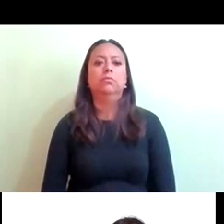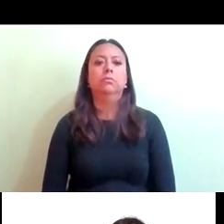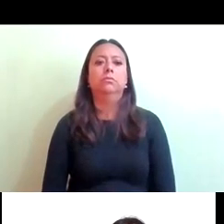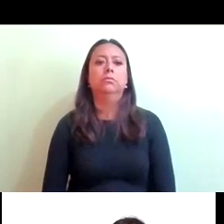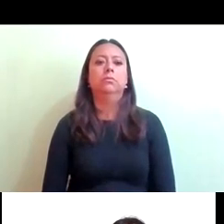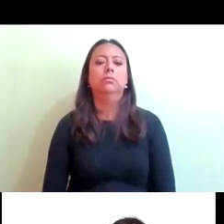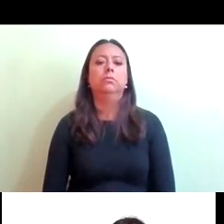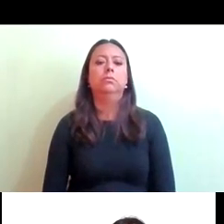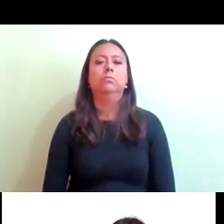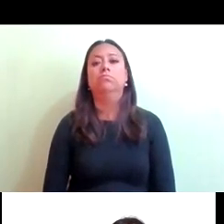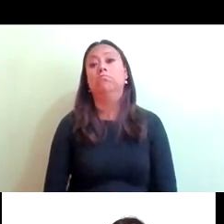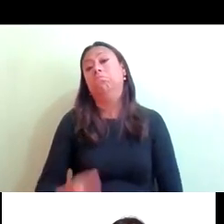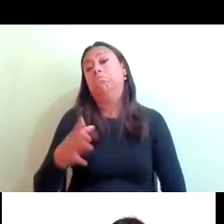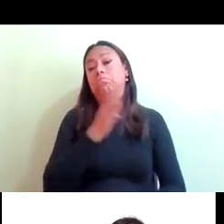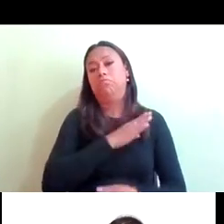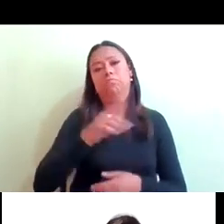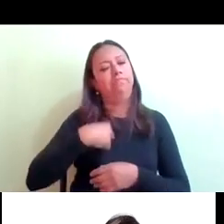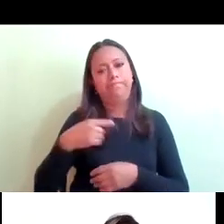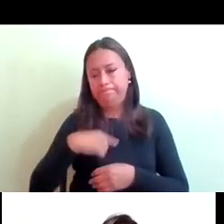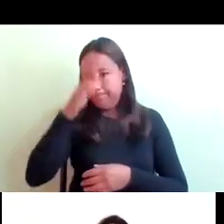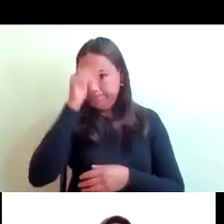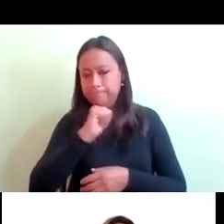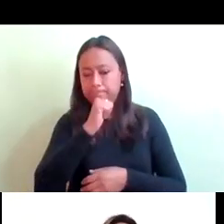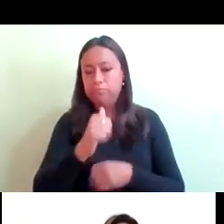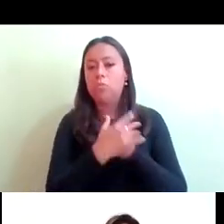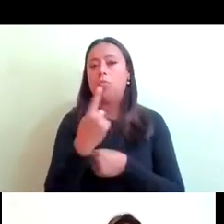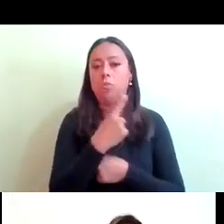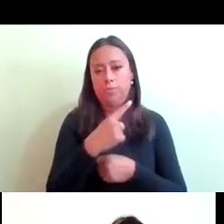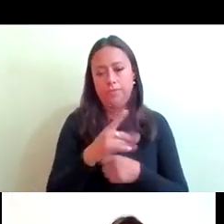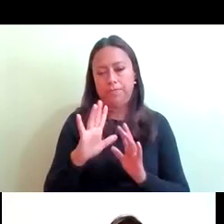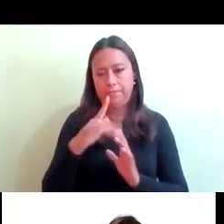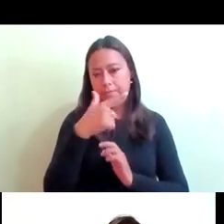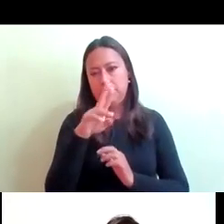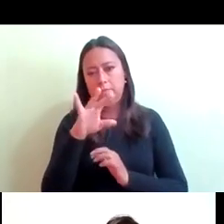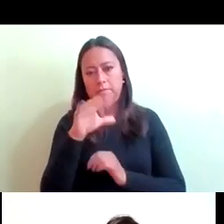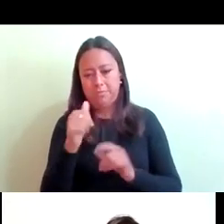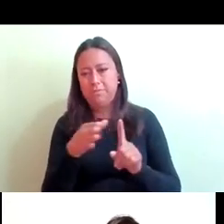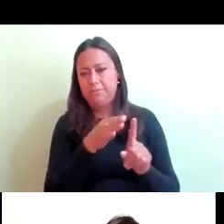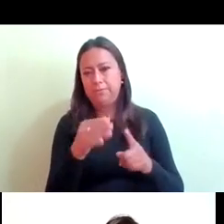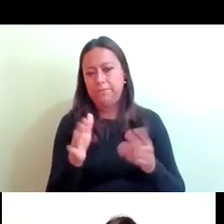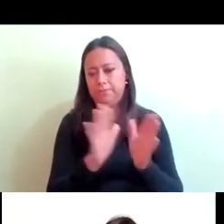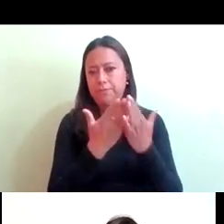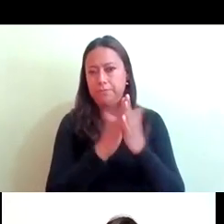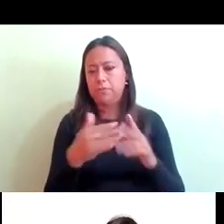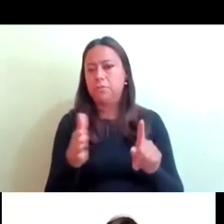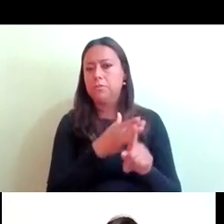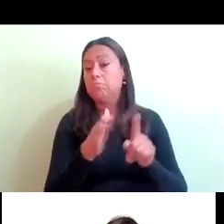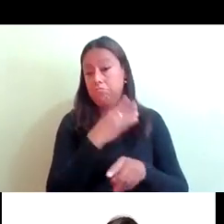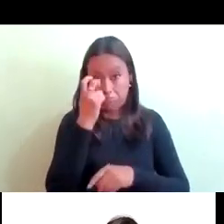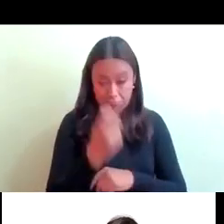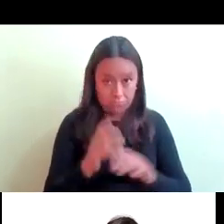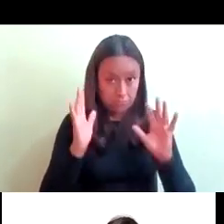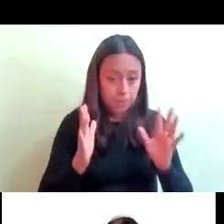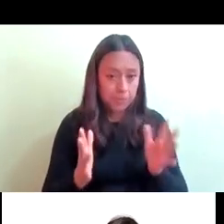Ahí discrepo, porque la guía lo único que dice, la publicada, es que por excepción, este año el recurso lo ejercerán